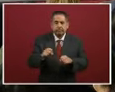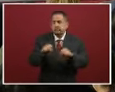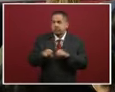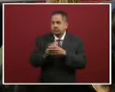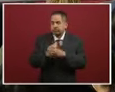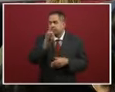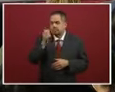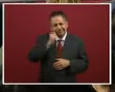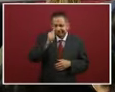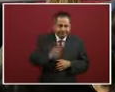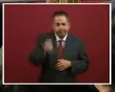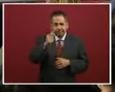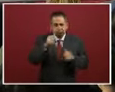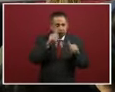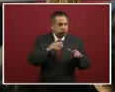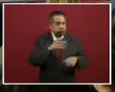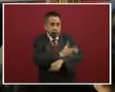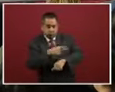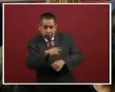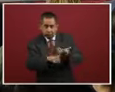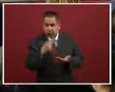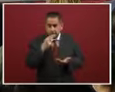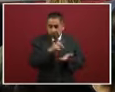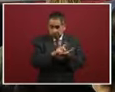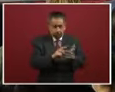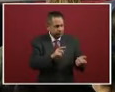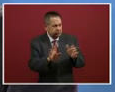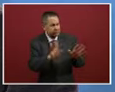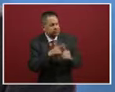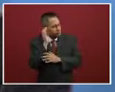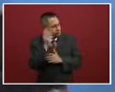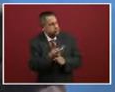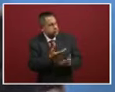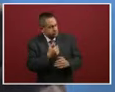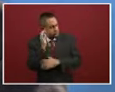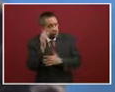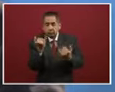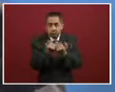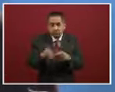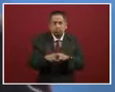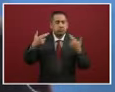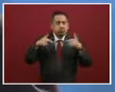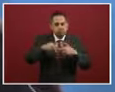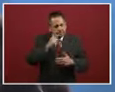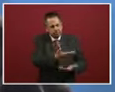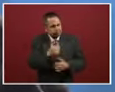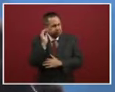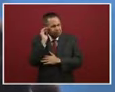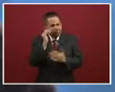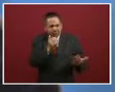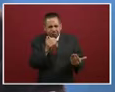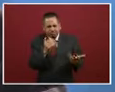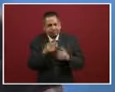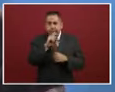clase en nuestras escuelas tomemos atención sobre nuestras compañeras y compañeros y podamos escuchar qué les pasa, que el maestro pueda escuchar a sus alumnos, que la autoridad